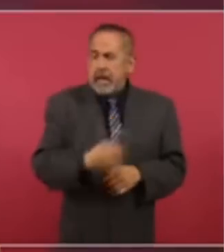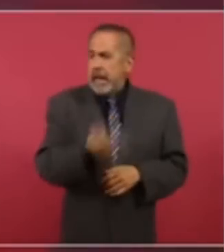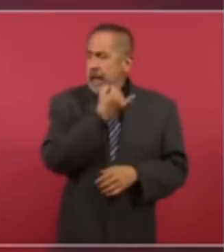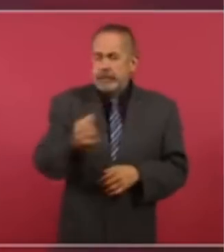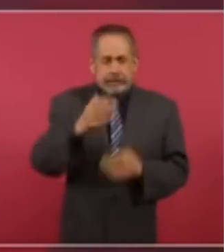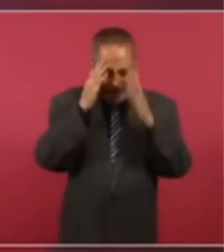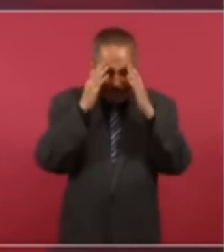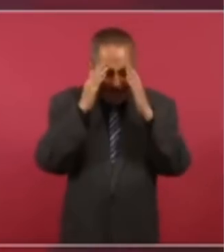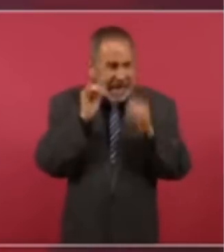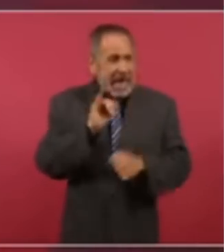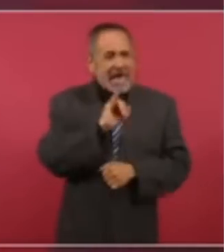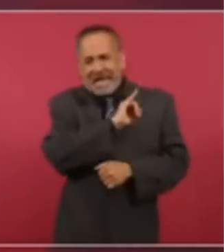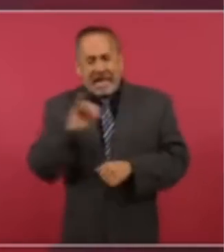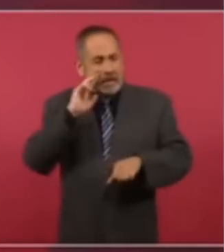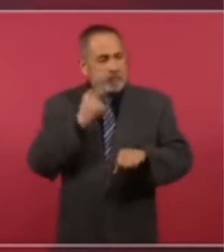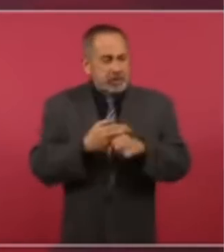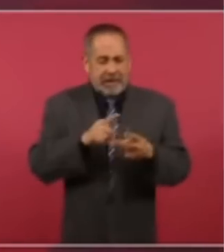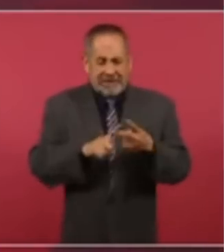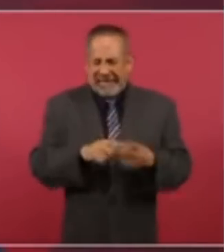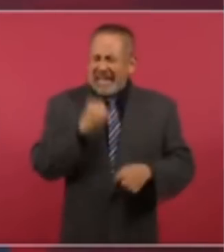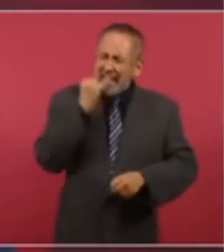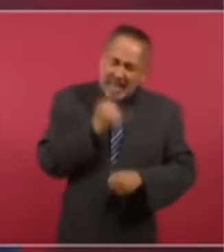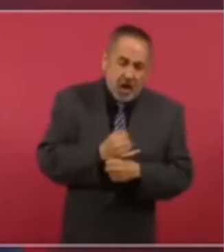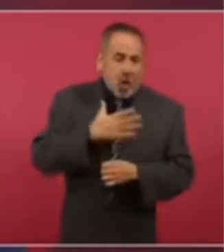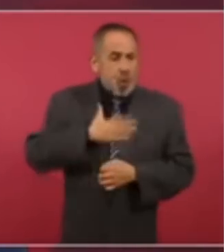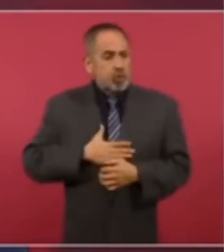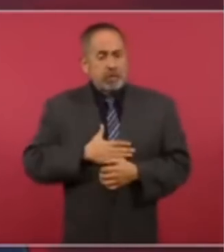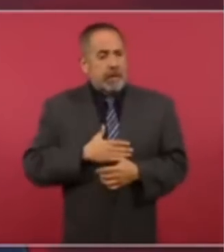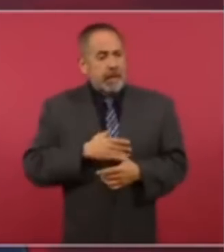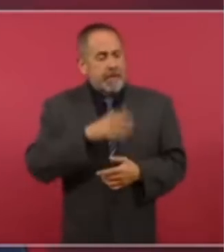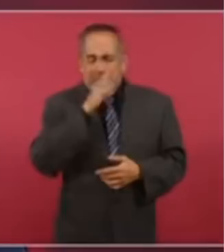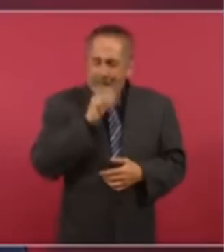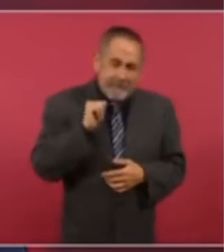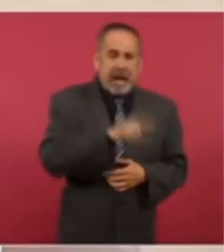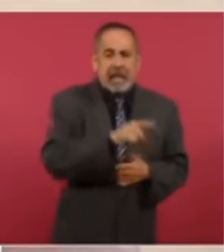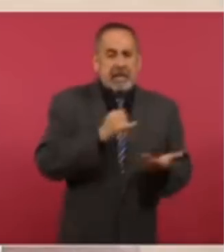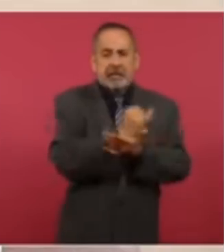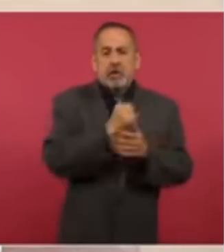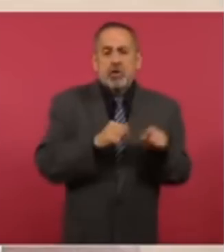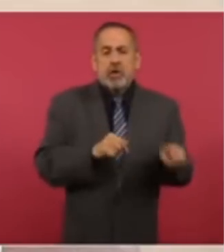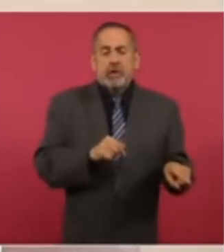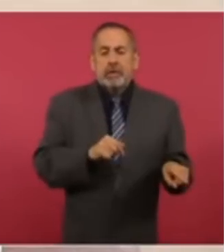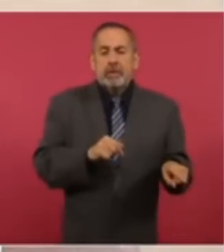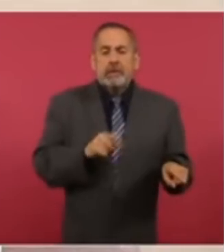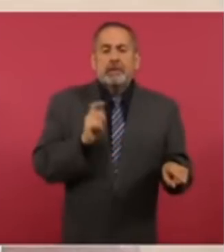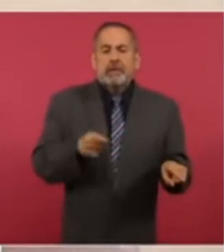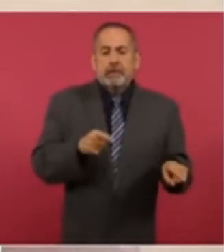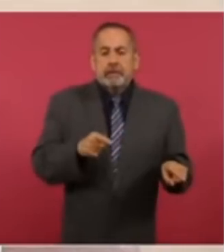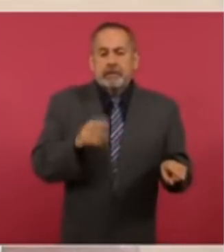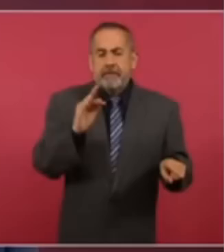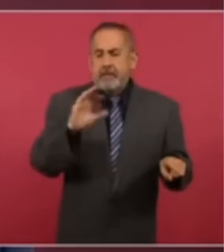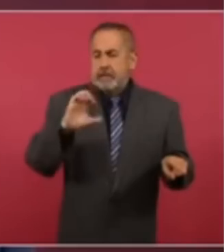Así es, amigos y amigas, si te gustó el video, ya sabes, suscríbete a este canal, dale manita arriba y además compártelo, porque